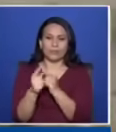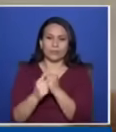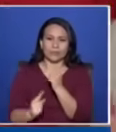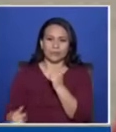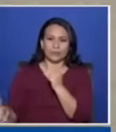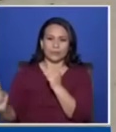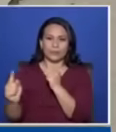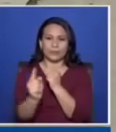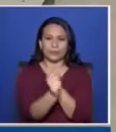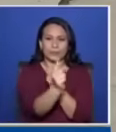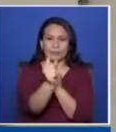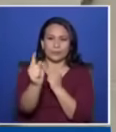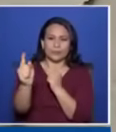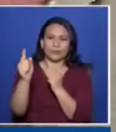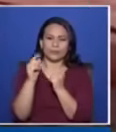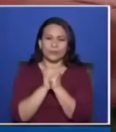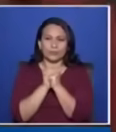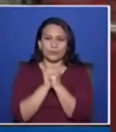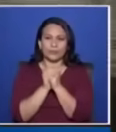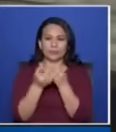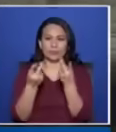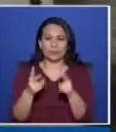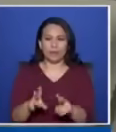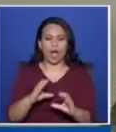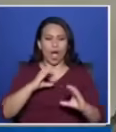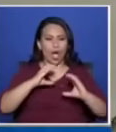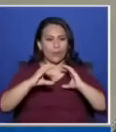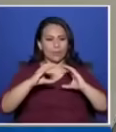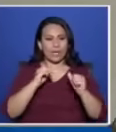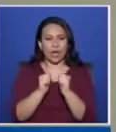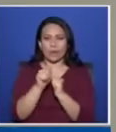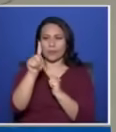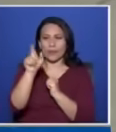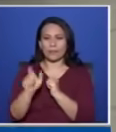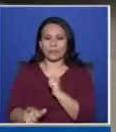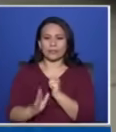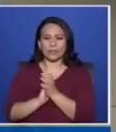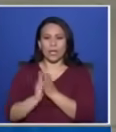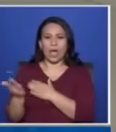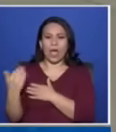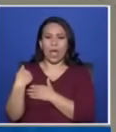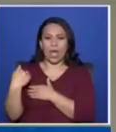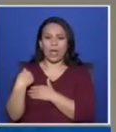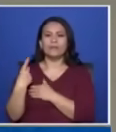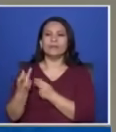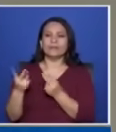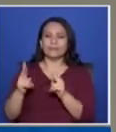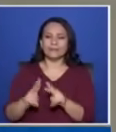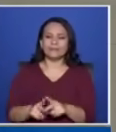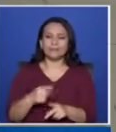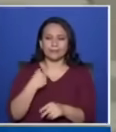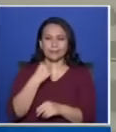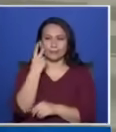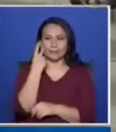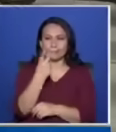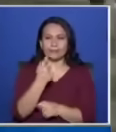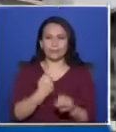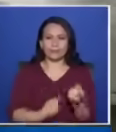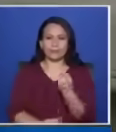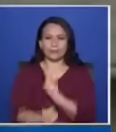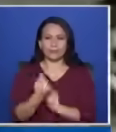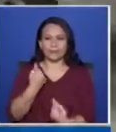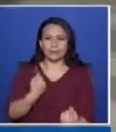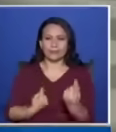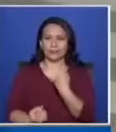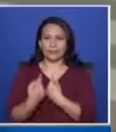con seguridad, ¿no? Vamos a ver si conversamos con un caballero, viene cruzando, viene observando la circulación vehicular para poder cruzar y viene hasta corriendo. Caballero,